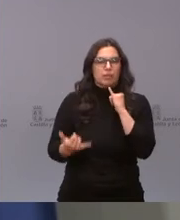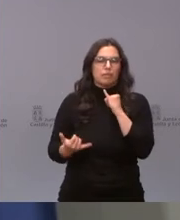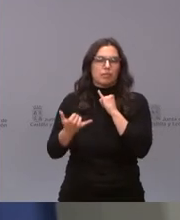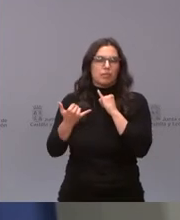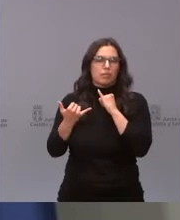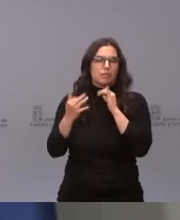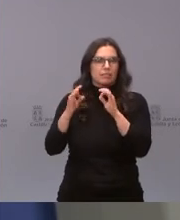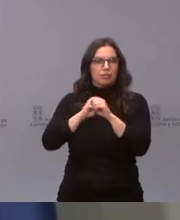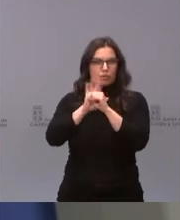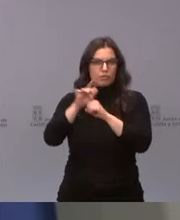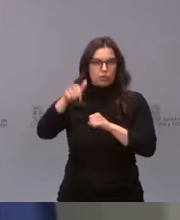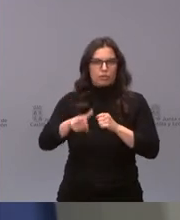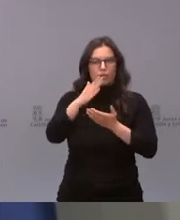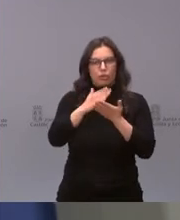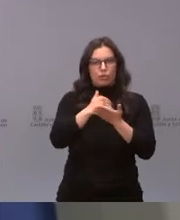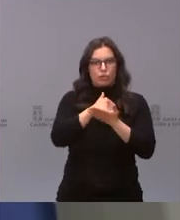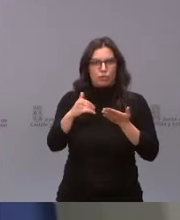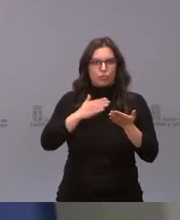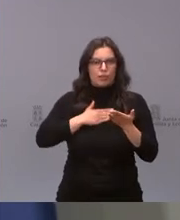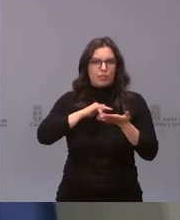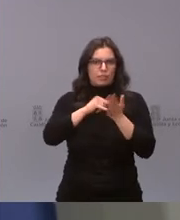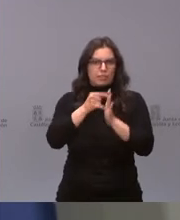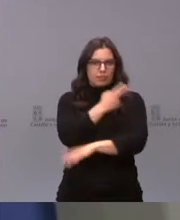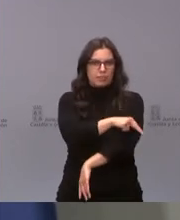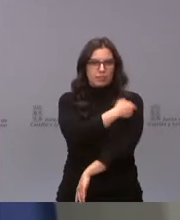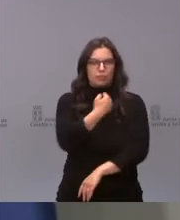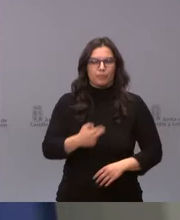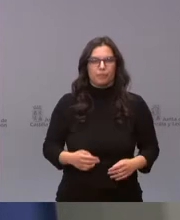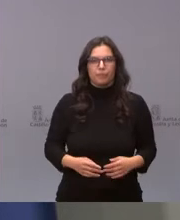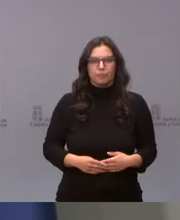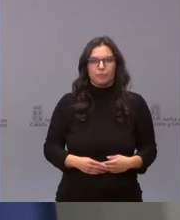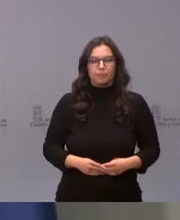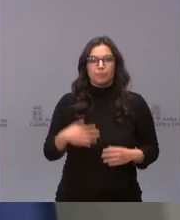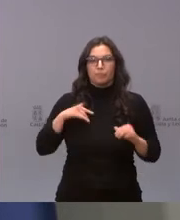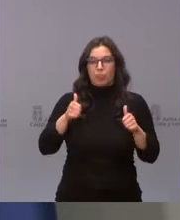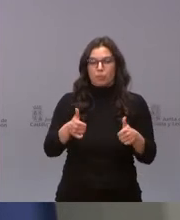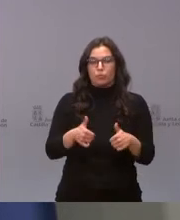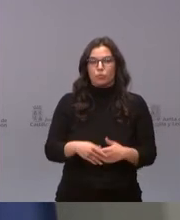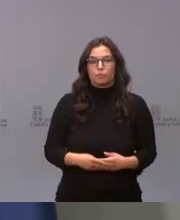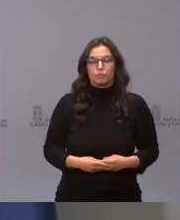del coronavirus en nuestro sistema sanitario. Empezamos